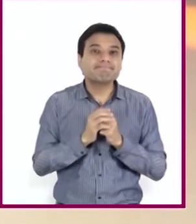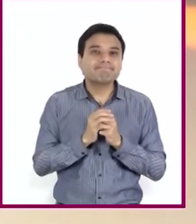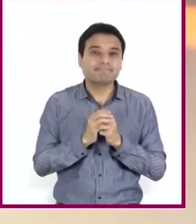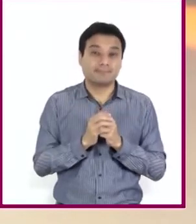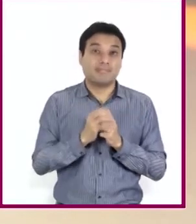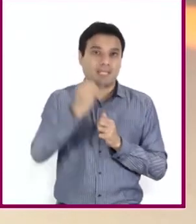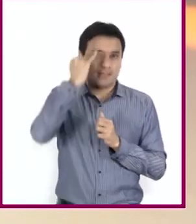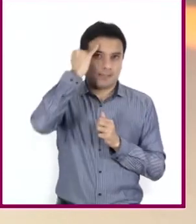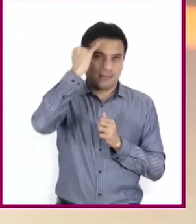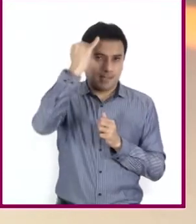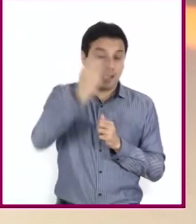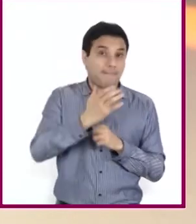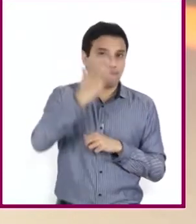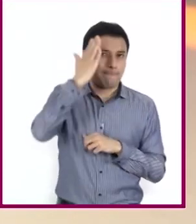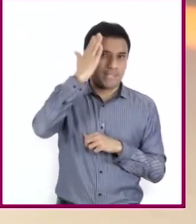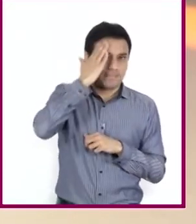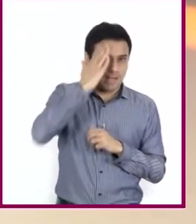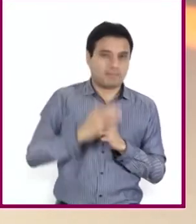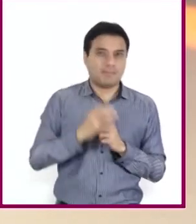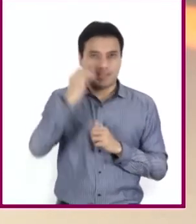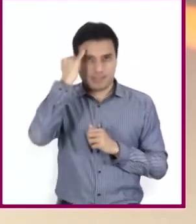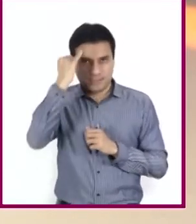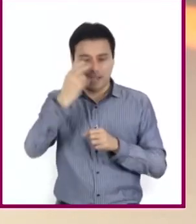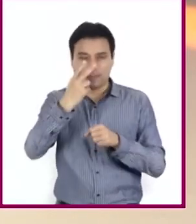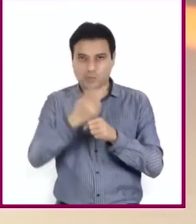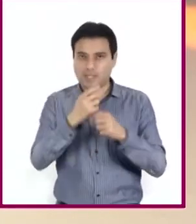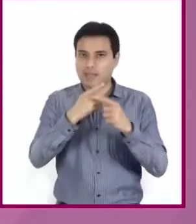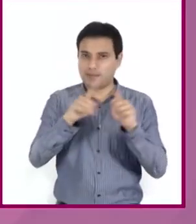entre una idea principal y una idea secundaria.